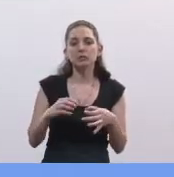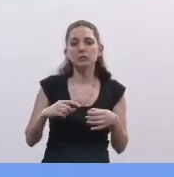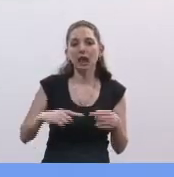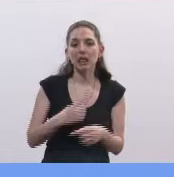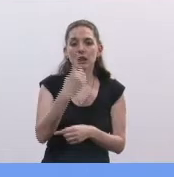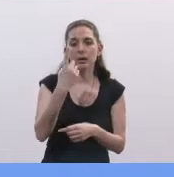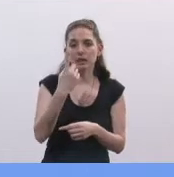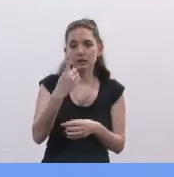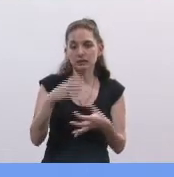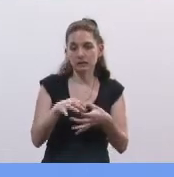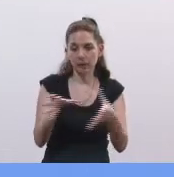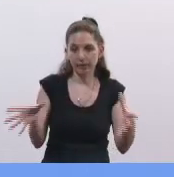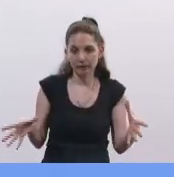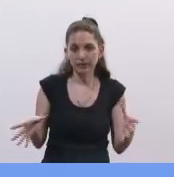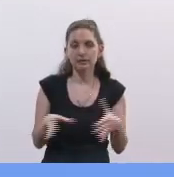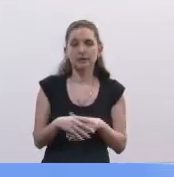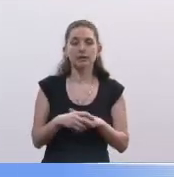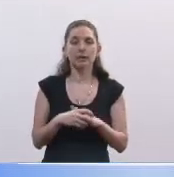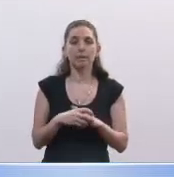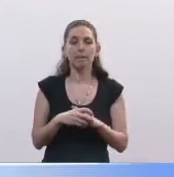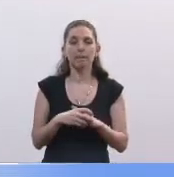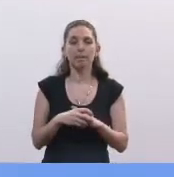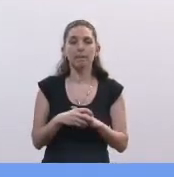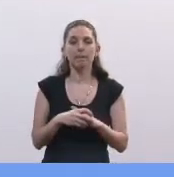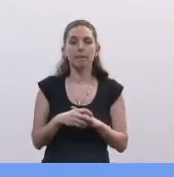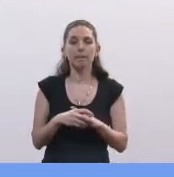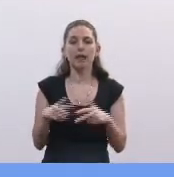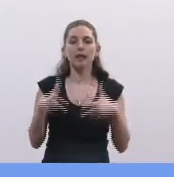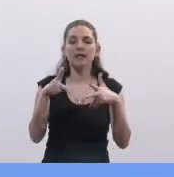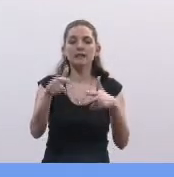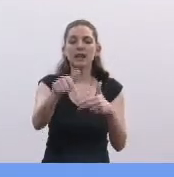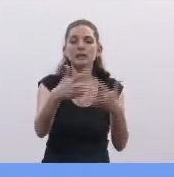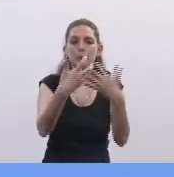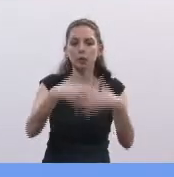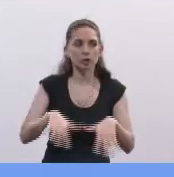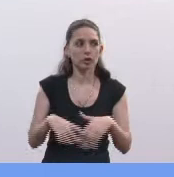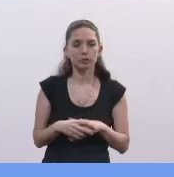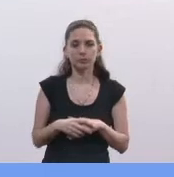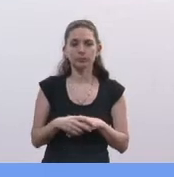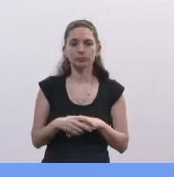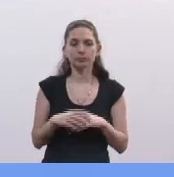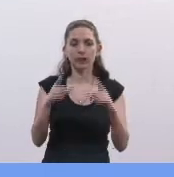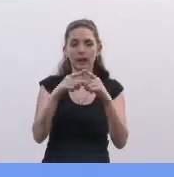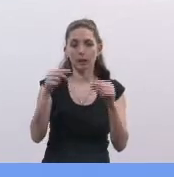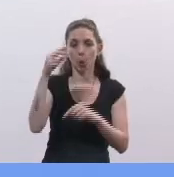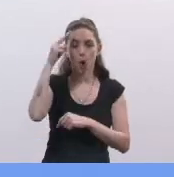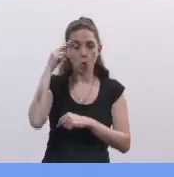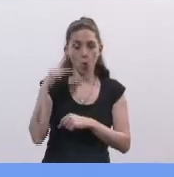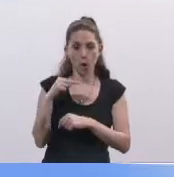independencia. Miren lo que decía ese proyecto, artículo